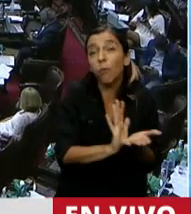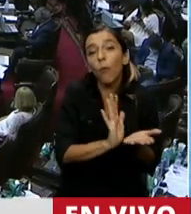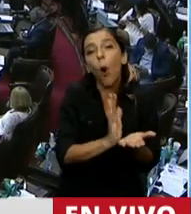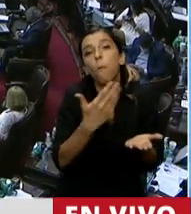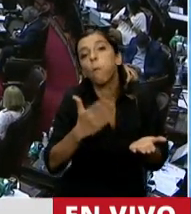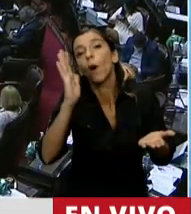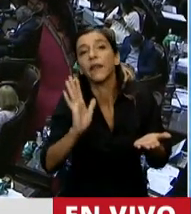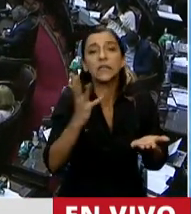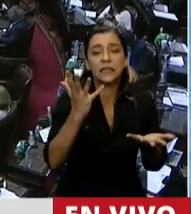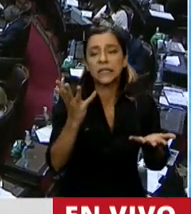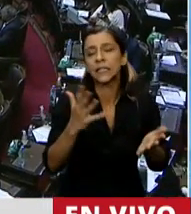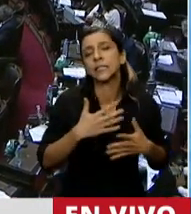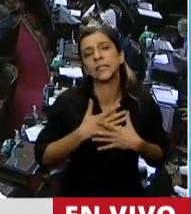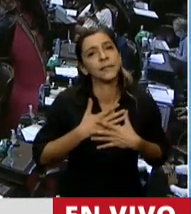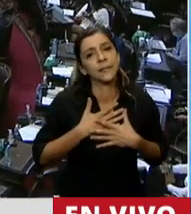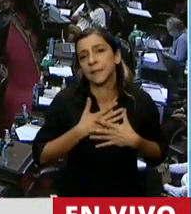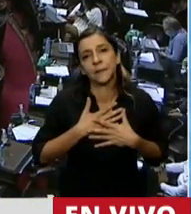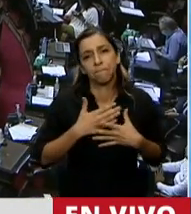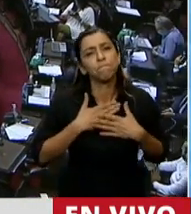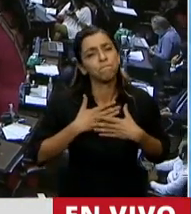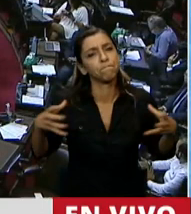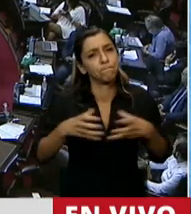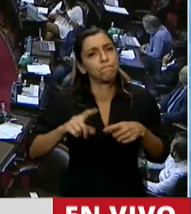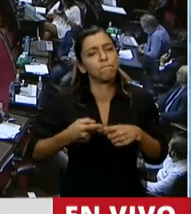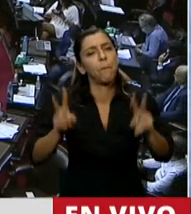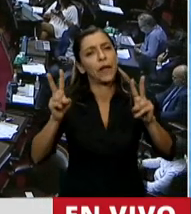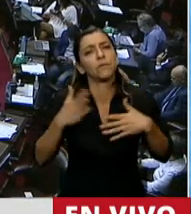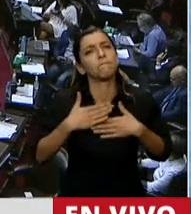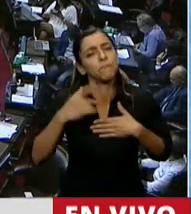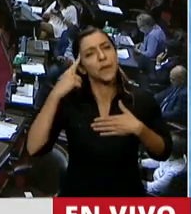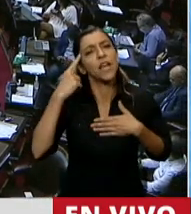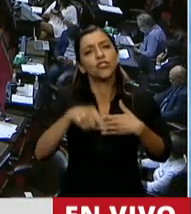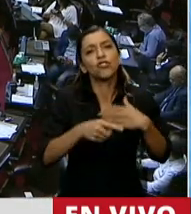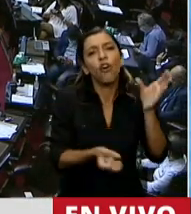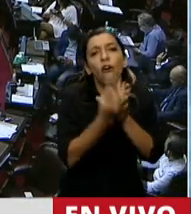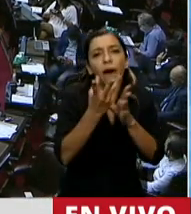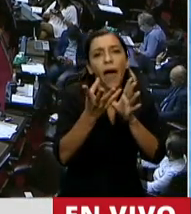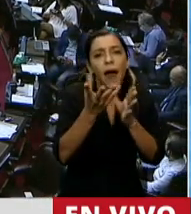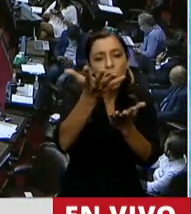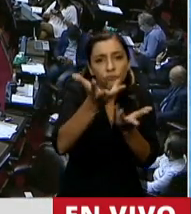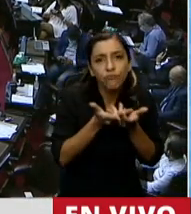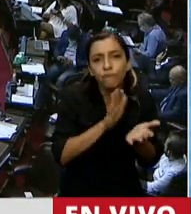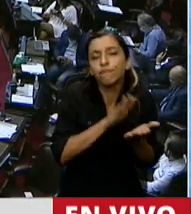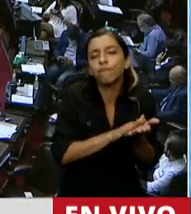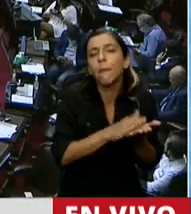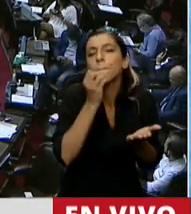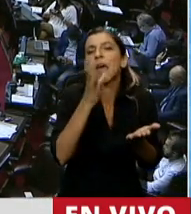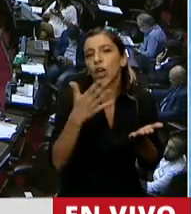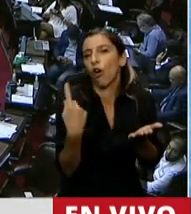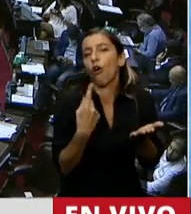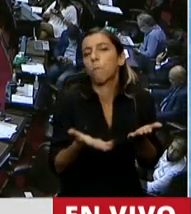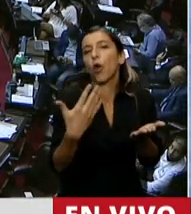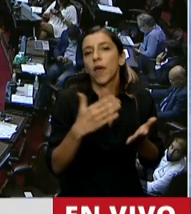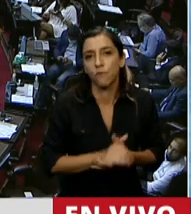posible, porque como peronista creo que podríamos hacerlo mucho mejor. Porque no podemos avalar una ausencia más